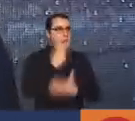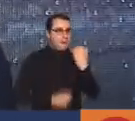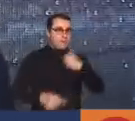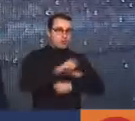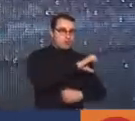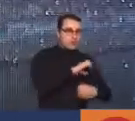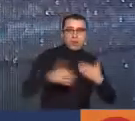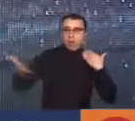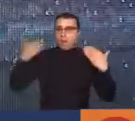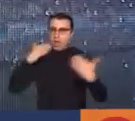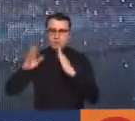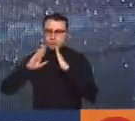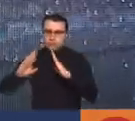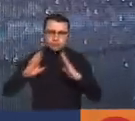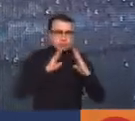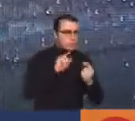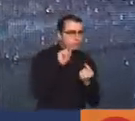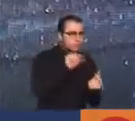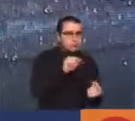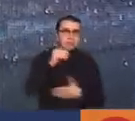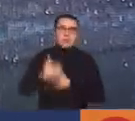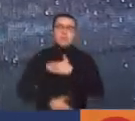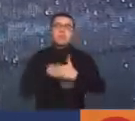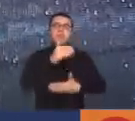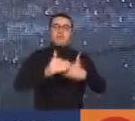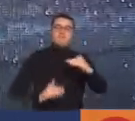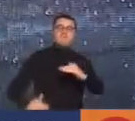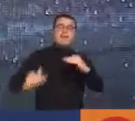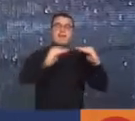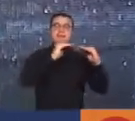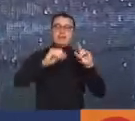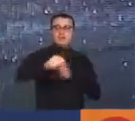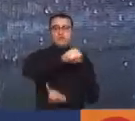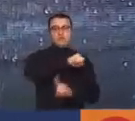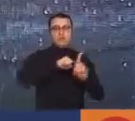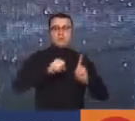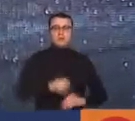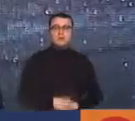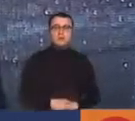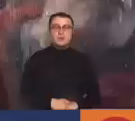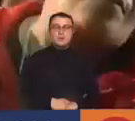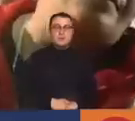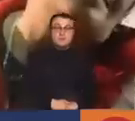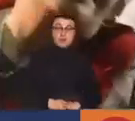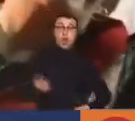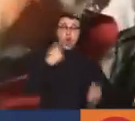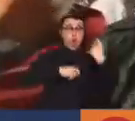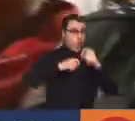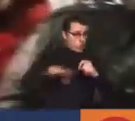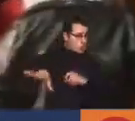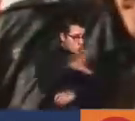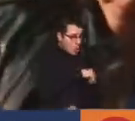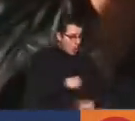de la equidad social. Mucha gente, no todos los negocios funcionan bien, pero mucha gente